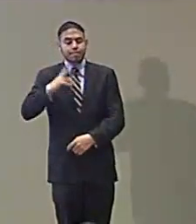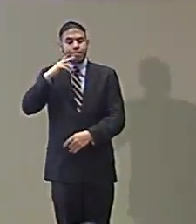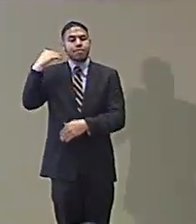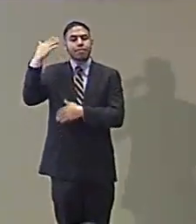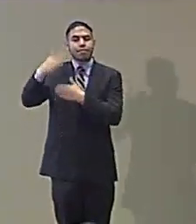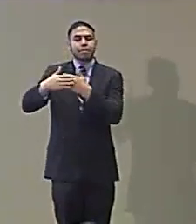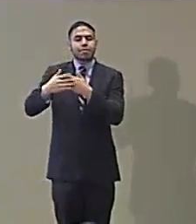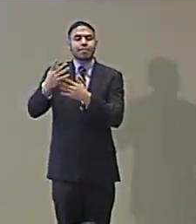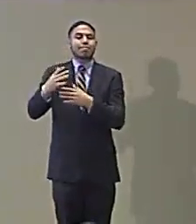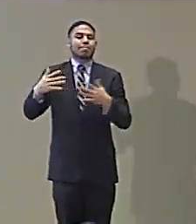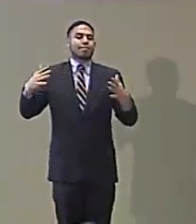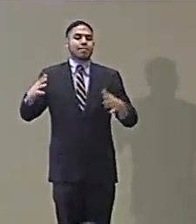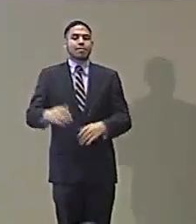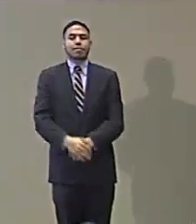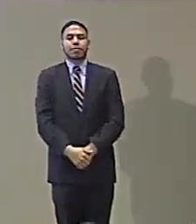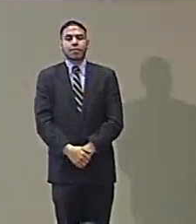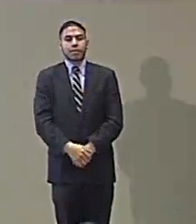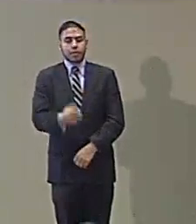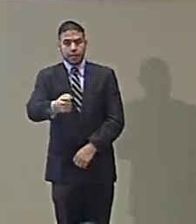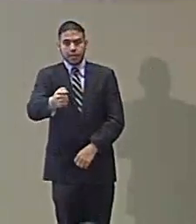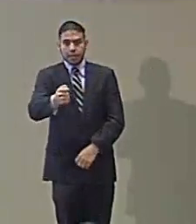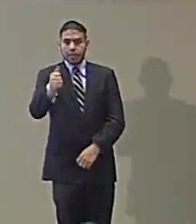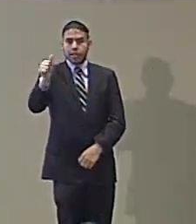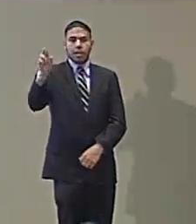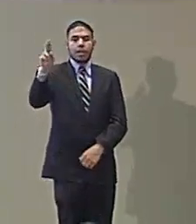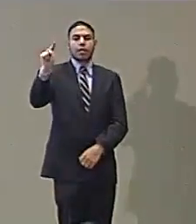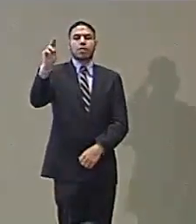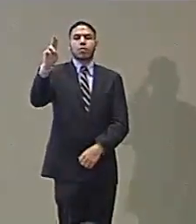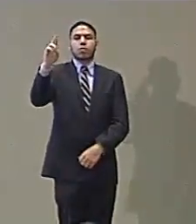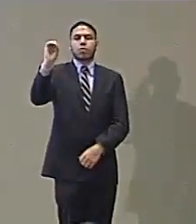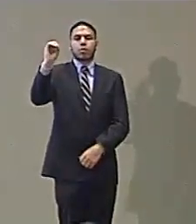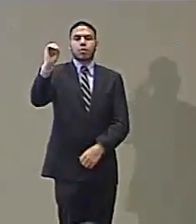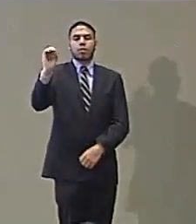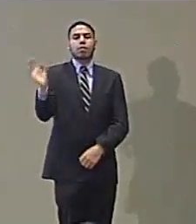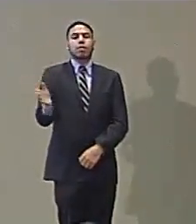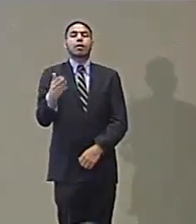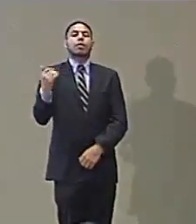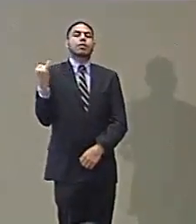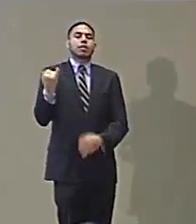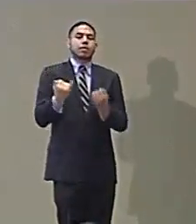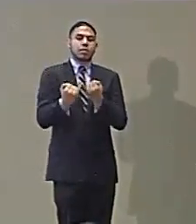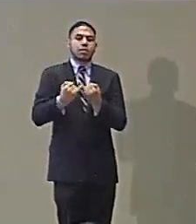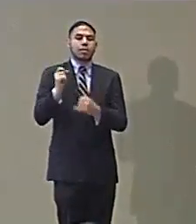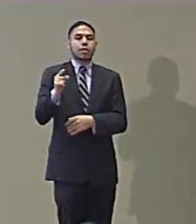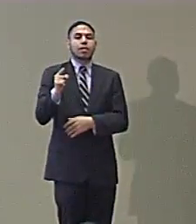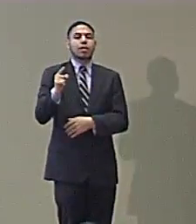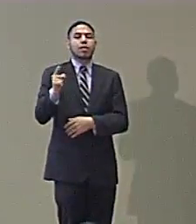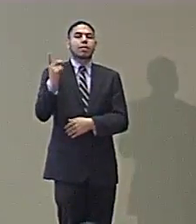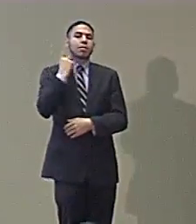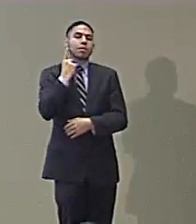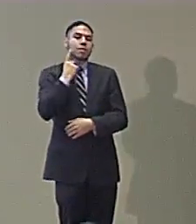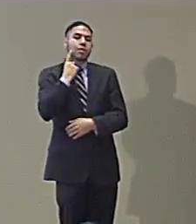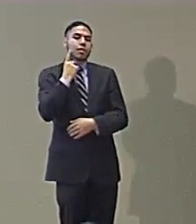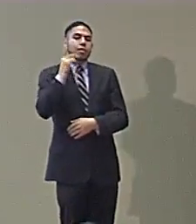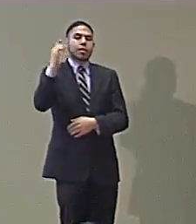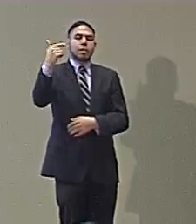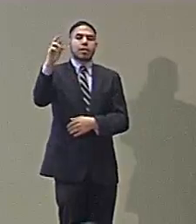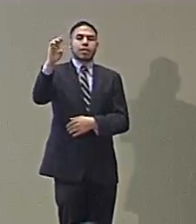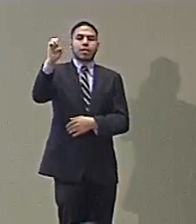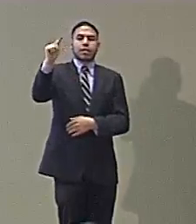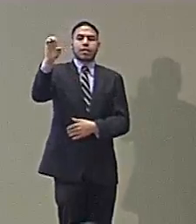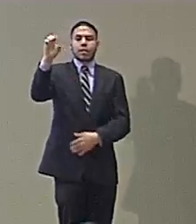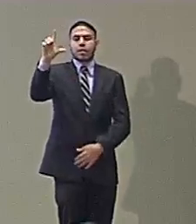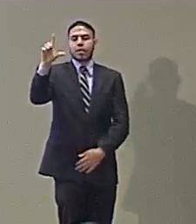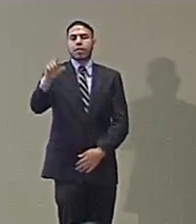saludos al senador félix arturo gonzález a mi amiga también la diputada y gretel a luis barrios muchas gracias por tus reflexiones